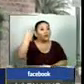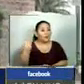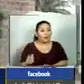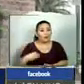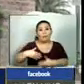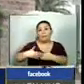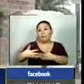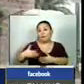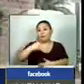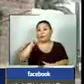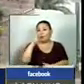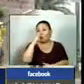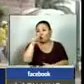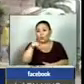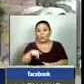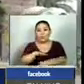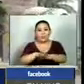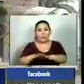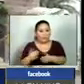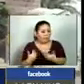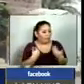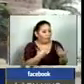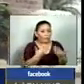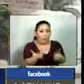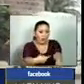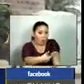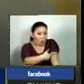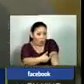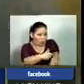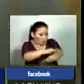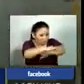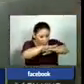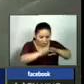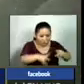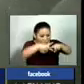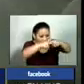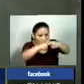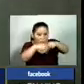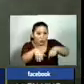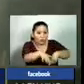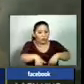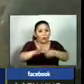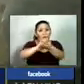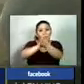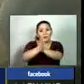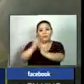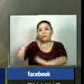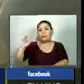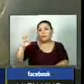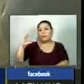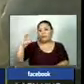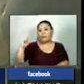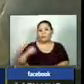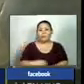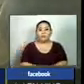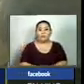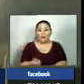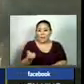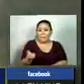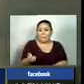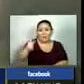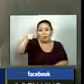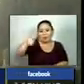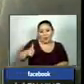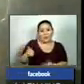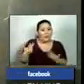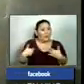junio, fecha en que tiene previsto entregar los primeros proyectos de salud en el Centro de Ferias y Convenciones. El próximo mes nosotros ya